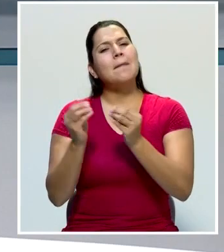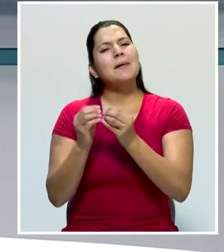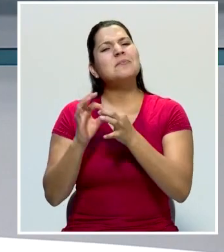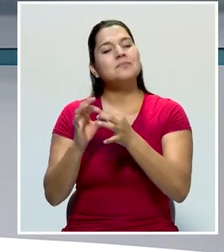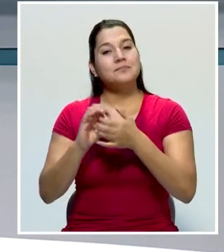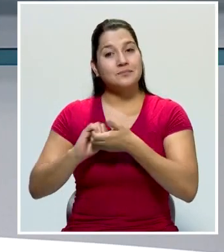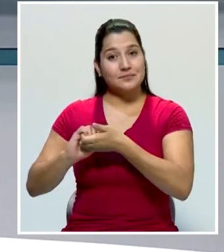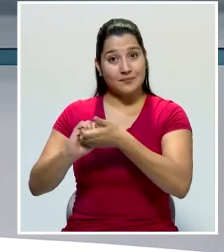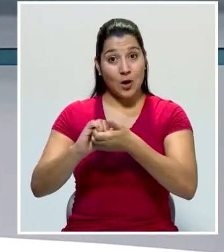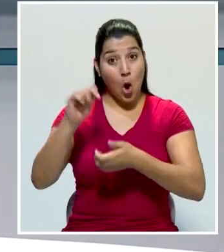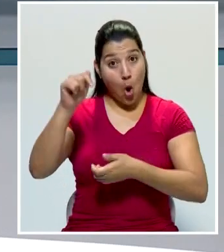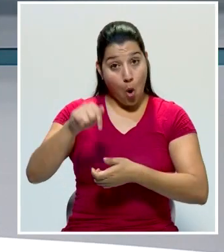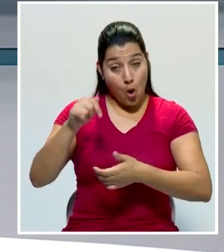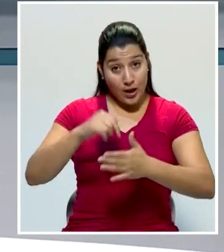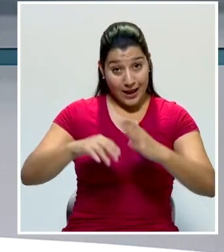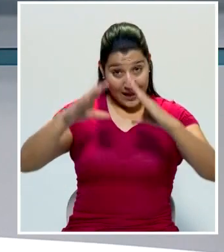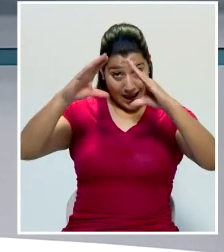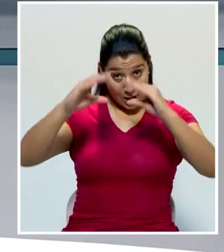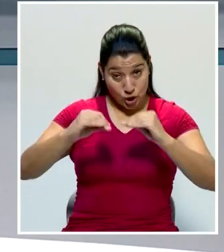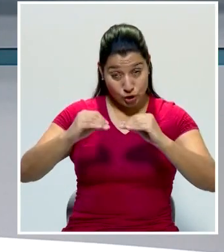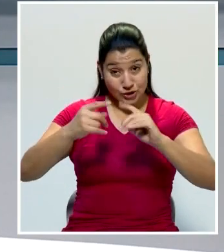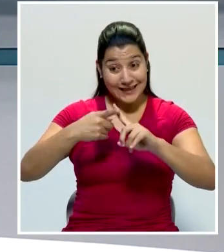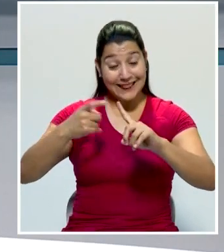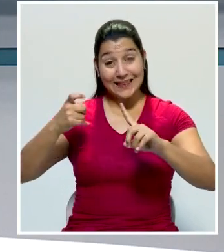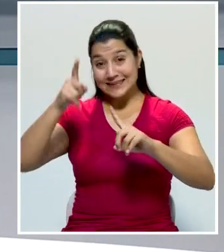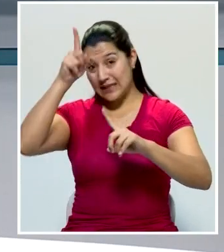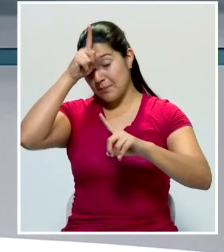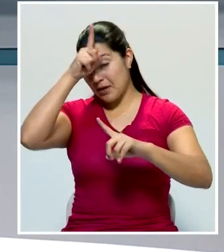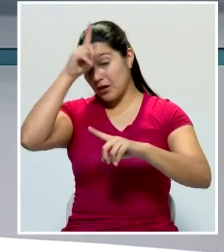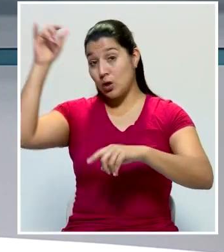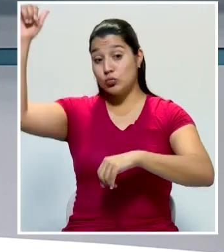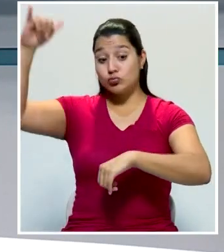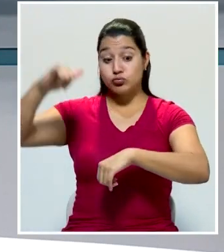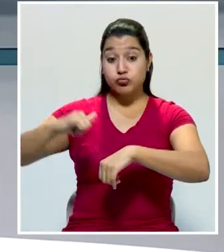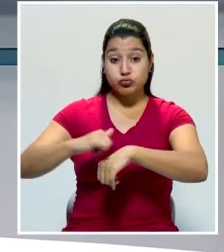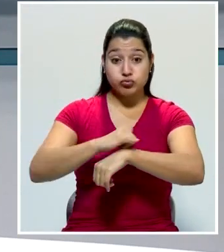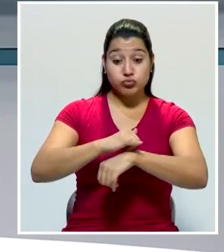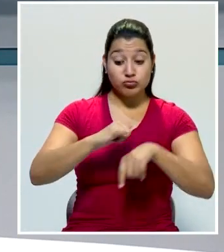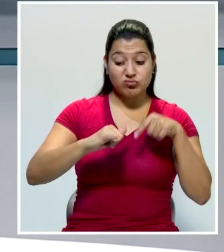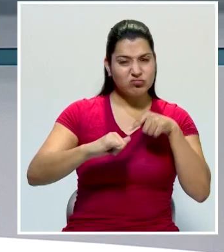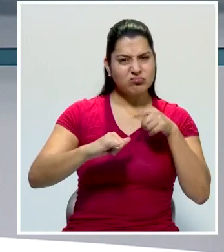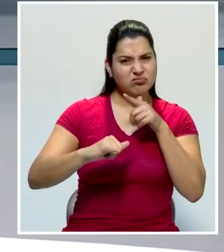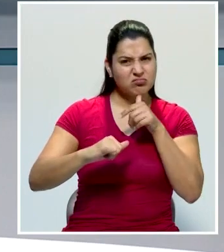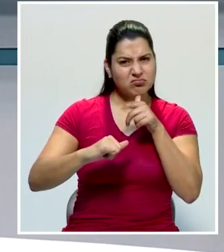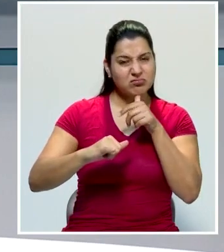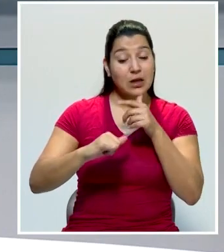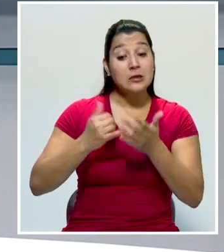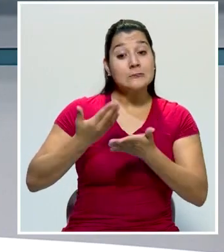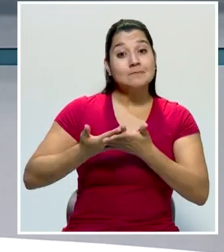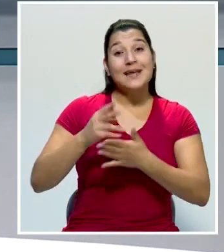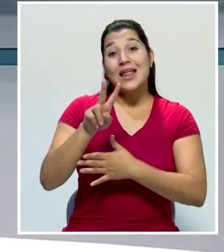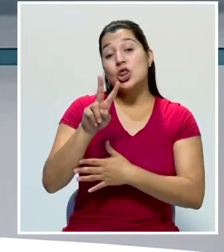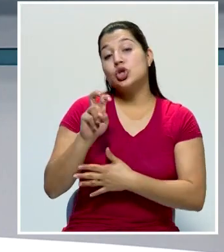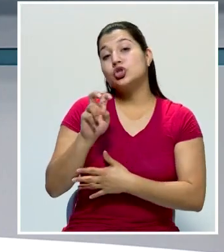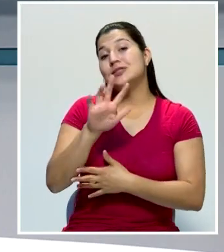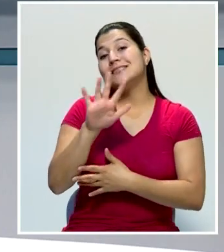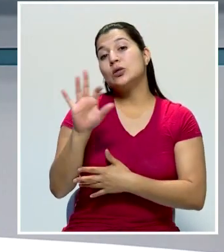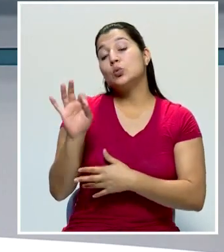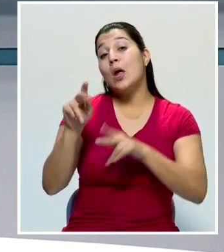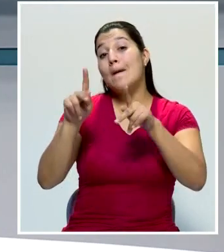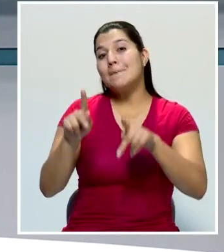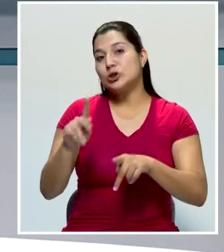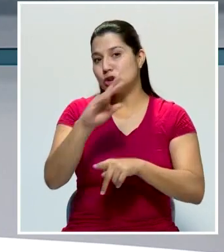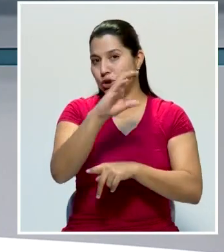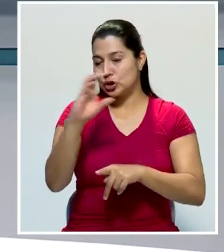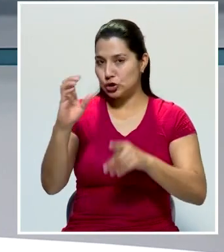por la noche arribará desde Madrid, España, un vuelo que trae de regreso a Costa Rica a 259